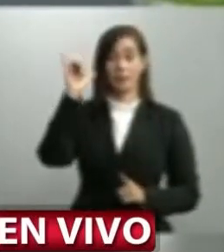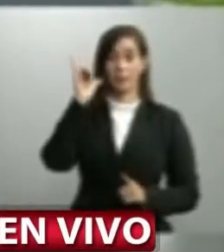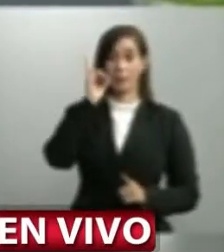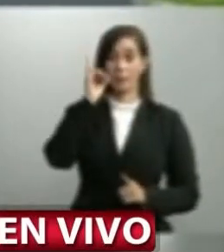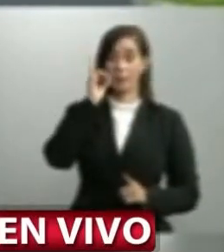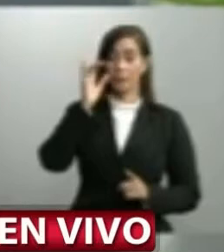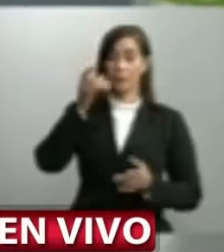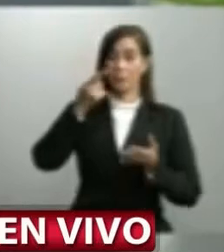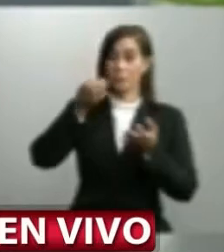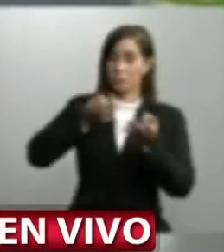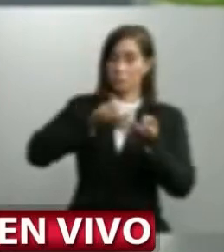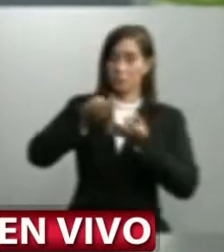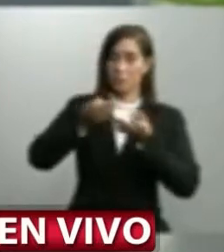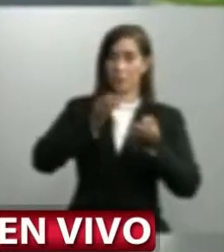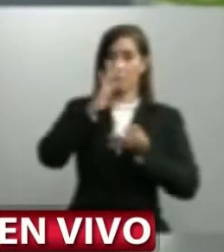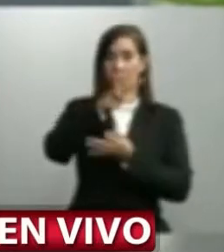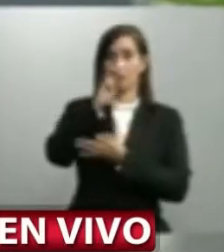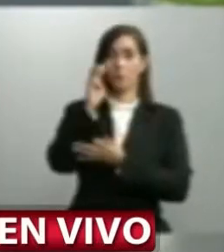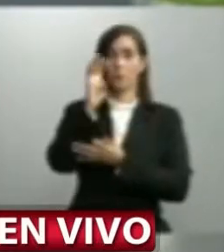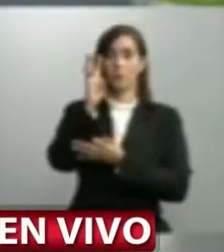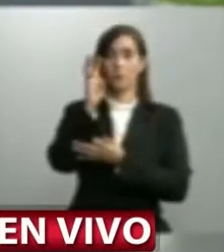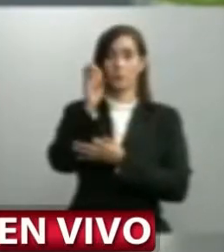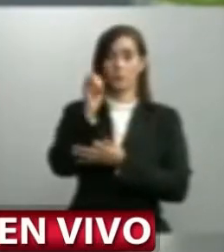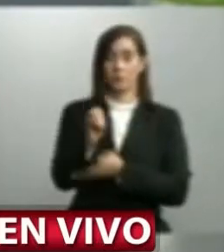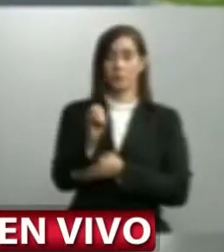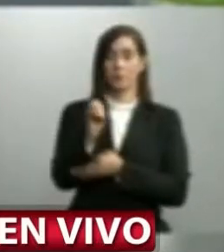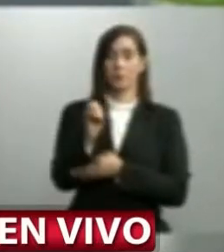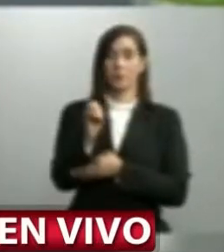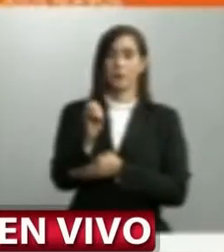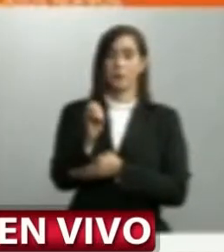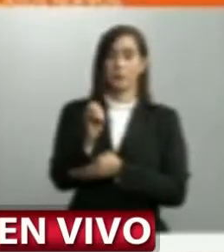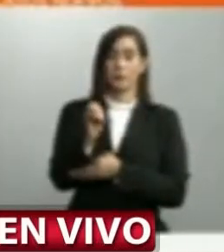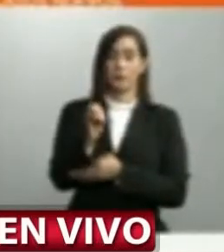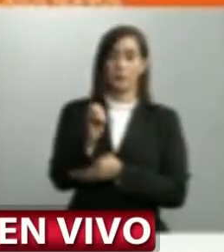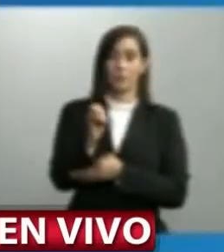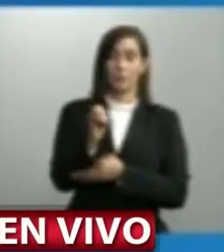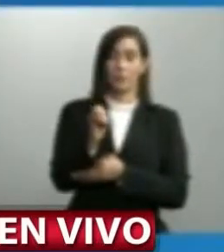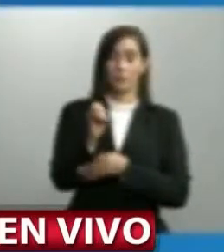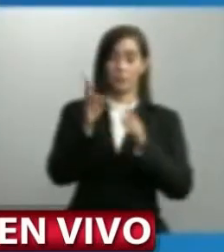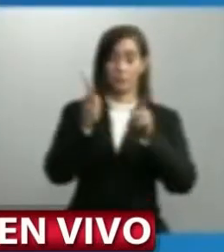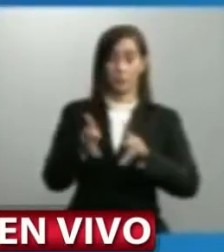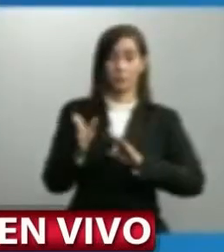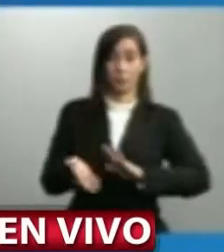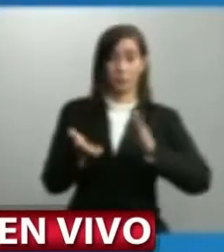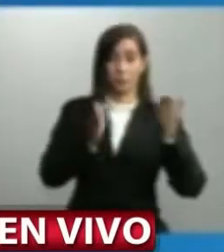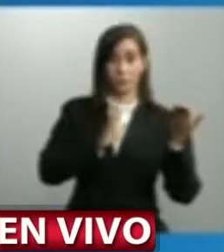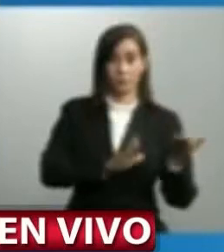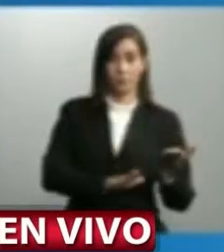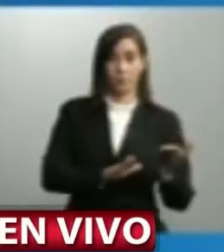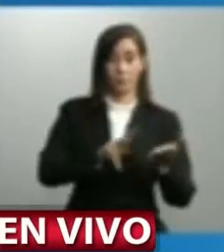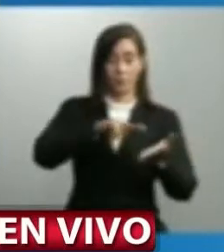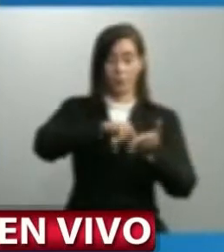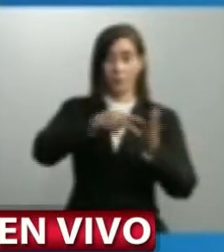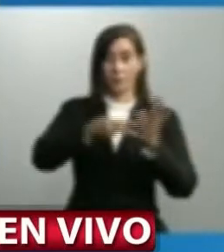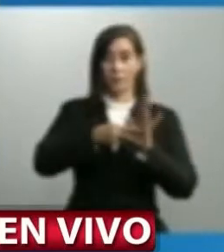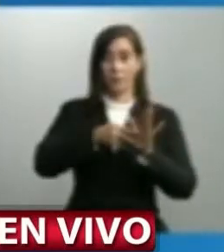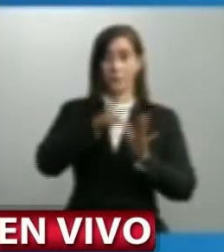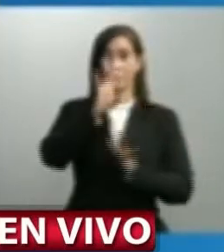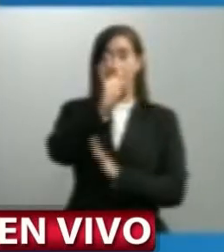como decíamos, 460 el número de defunciones, con el